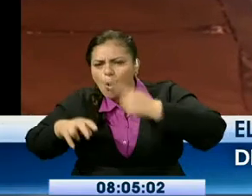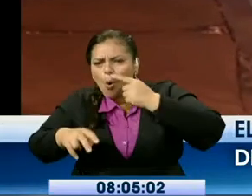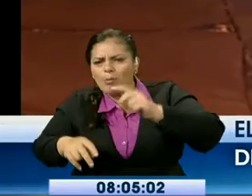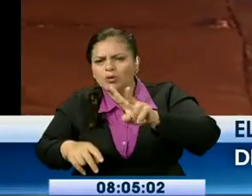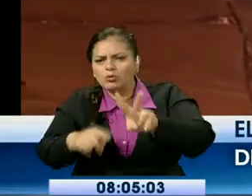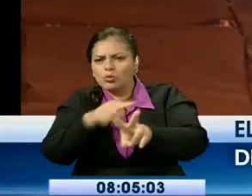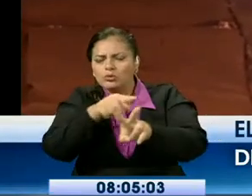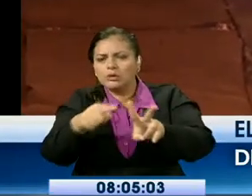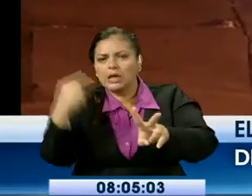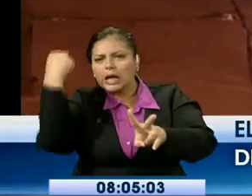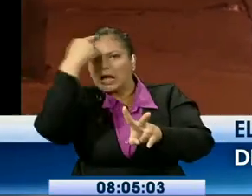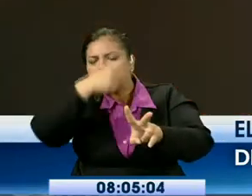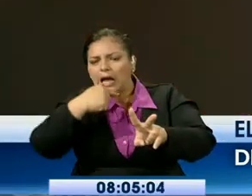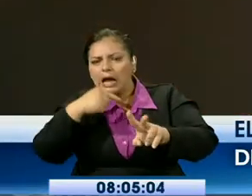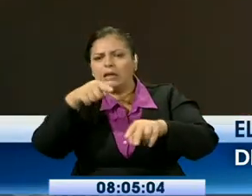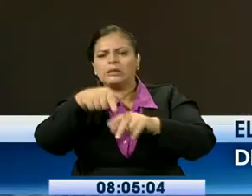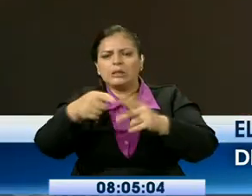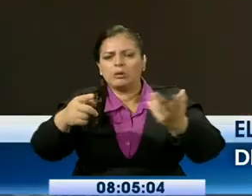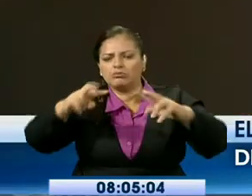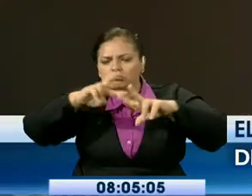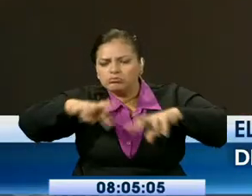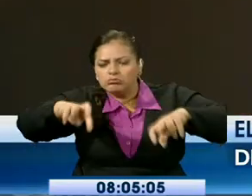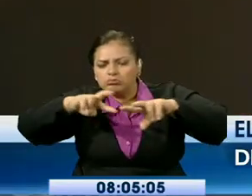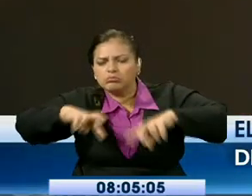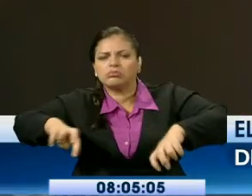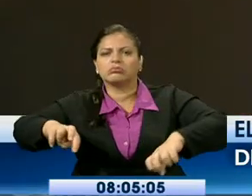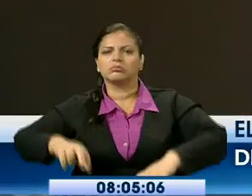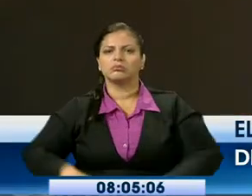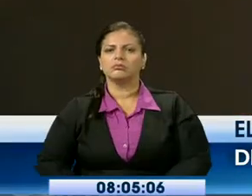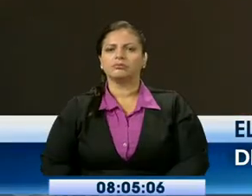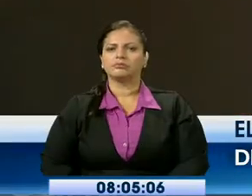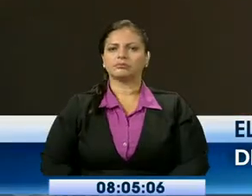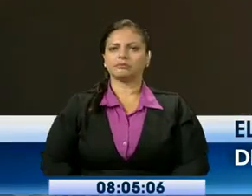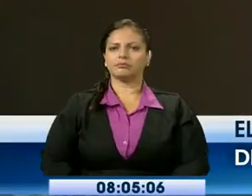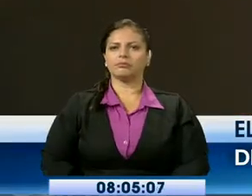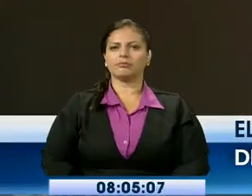rastreando el automotor. Informó Jorge Salazar.